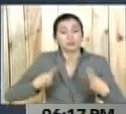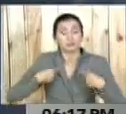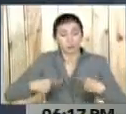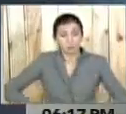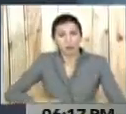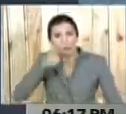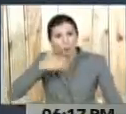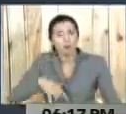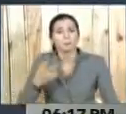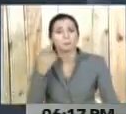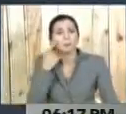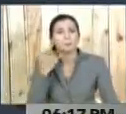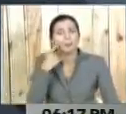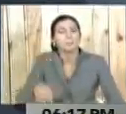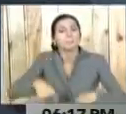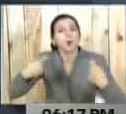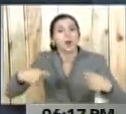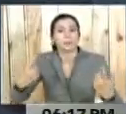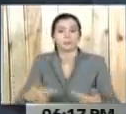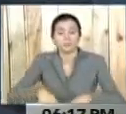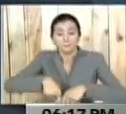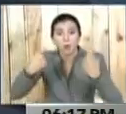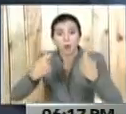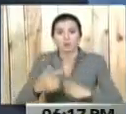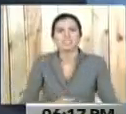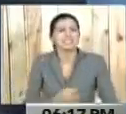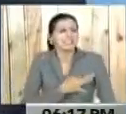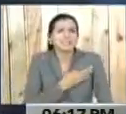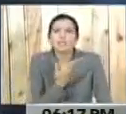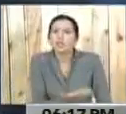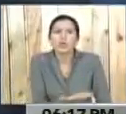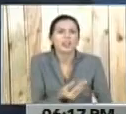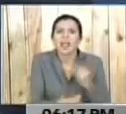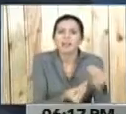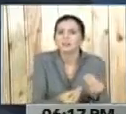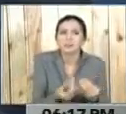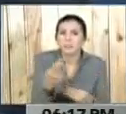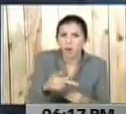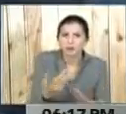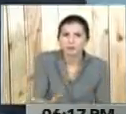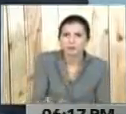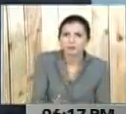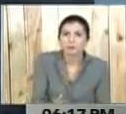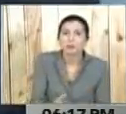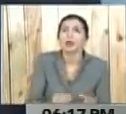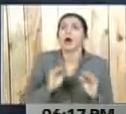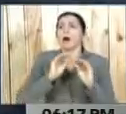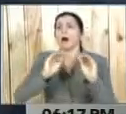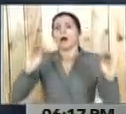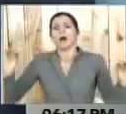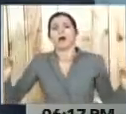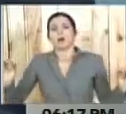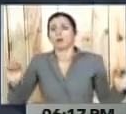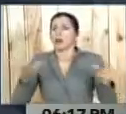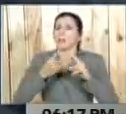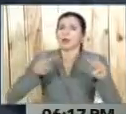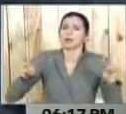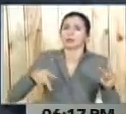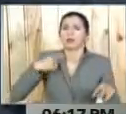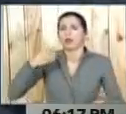venezolano. Esos señores están haciendo un llamado absurdo a la paz. Y lo están haciendo porque, bueno, esa es la